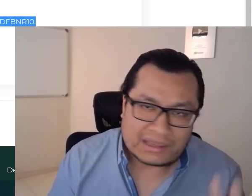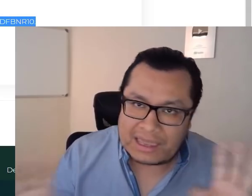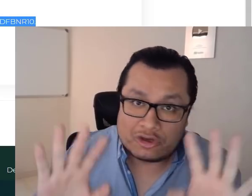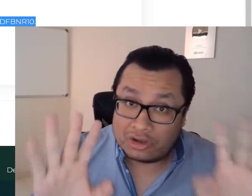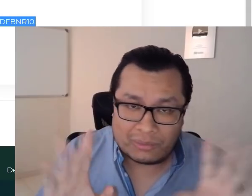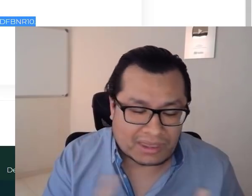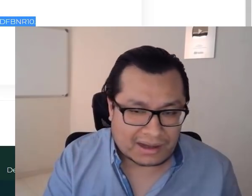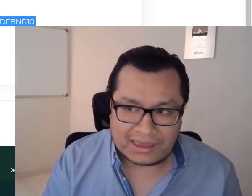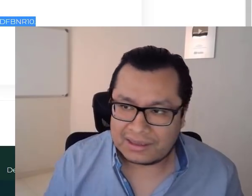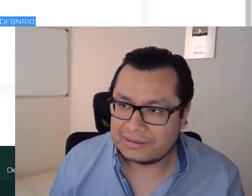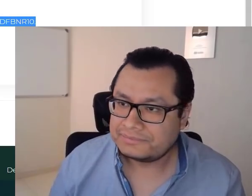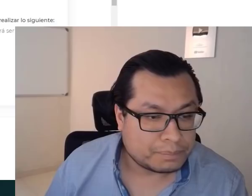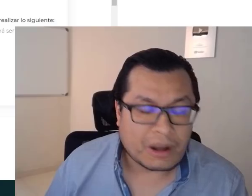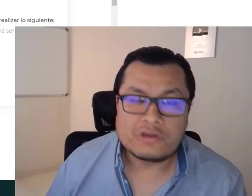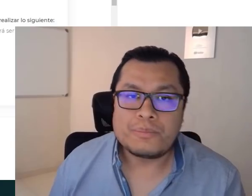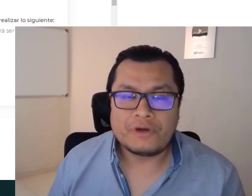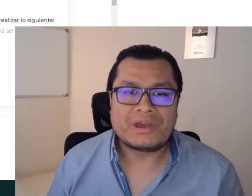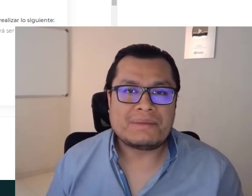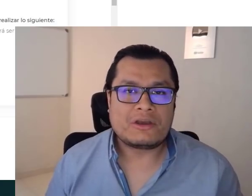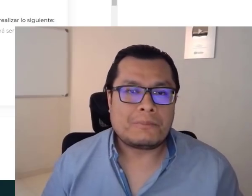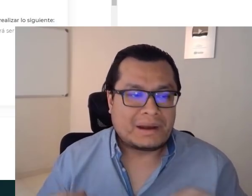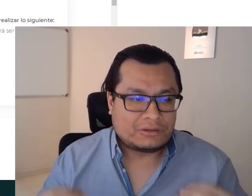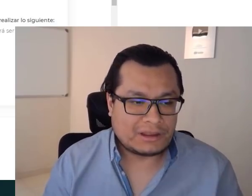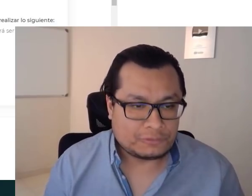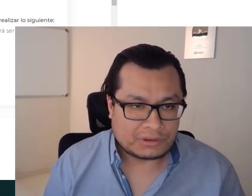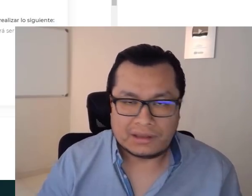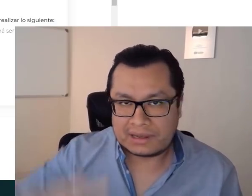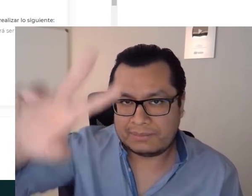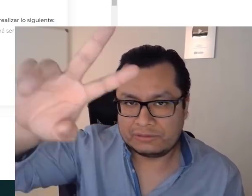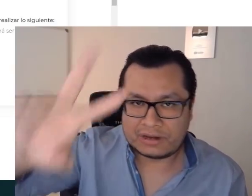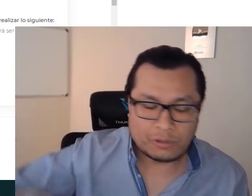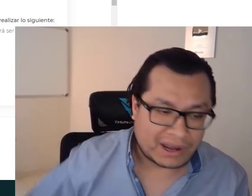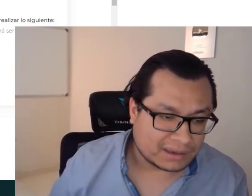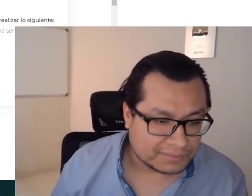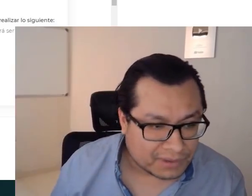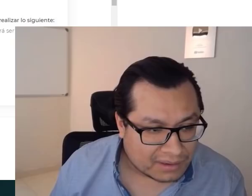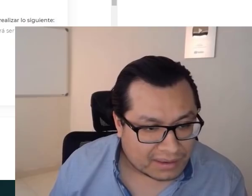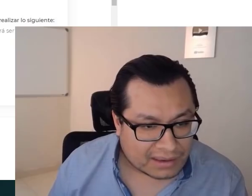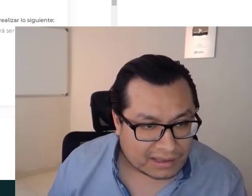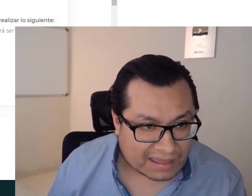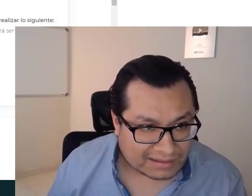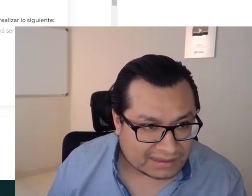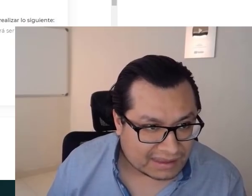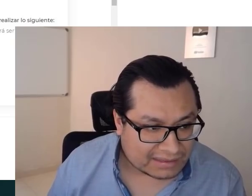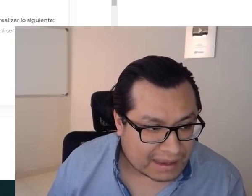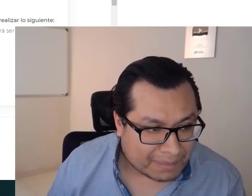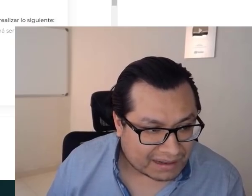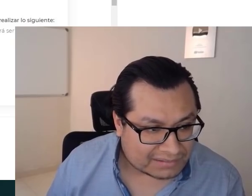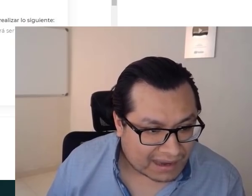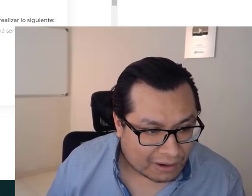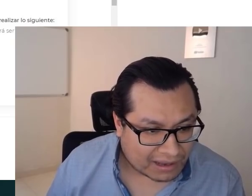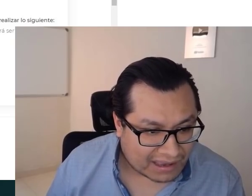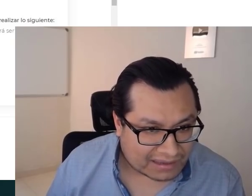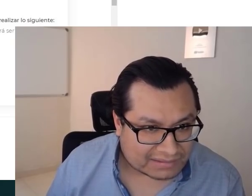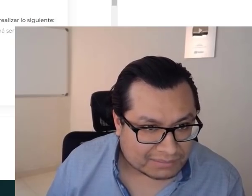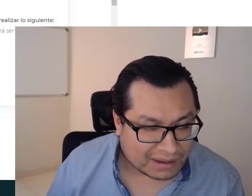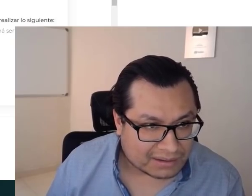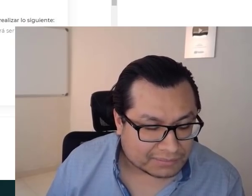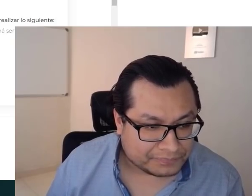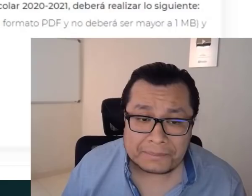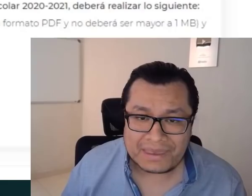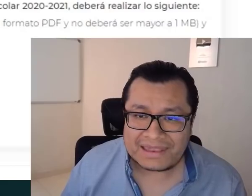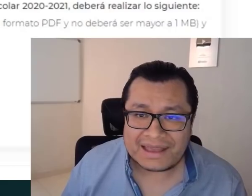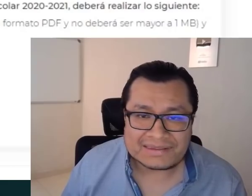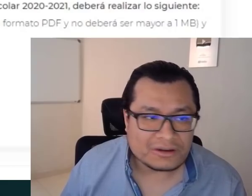el botón siguiente que yo no le voy a dar clic aquí pero hay un profe que me compartió la suya que le mando un saludo a eric le da siguiente y aparece ahora esta